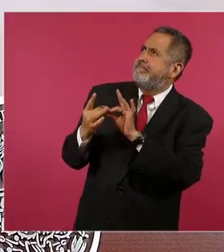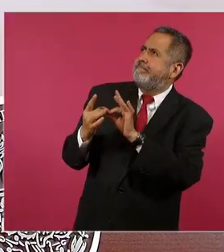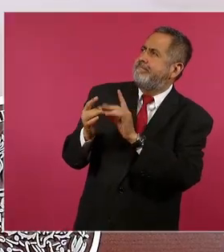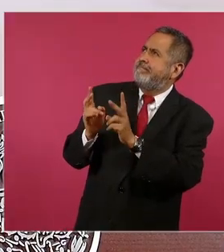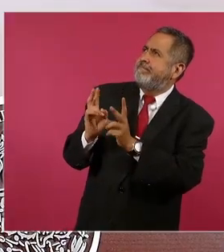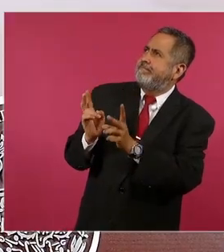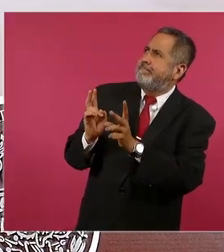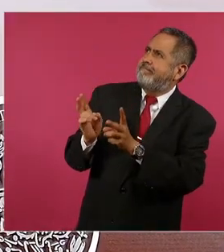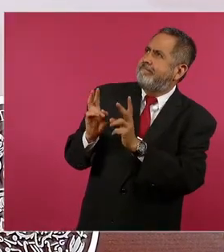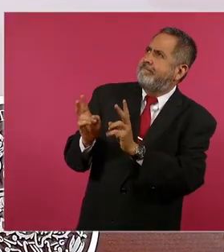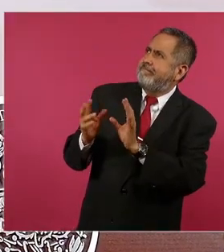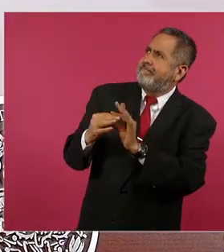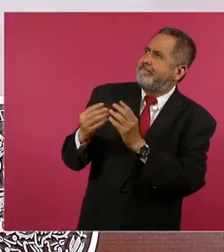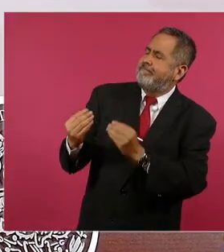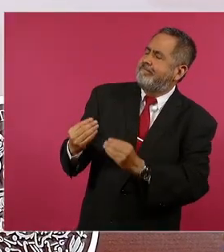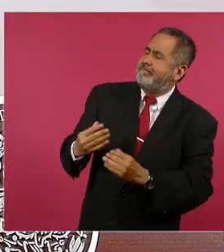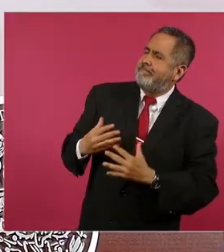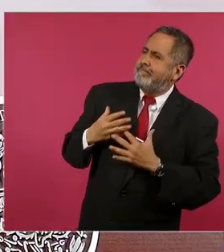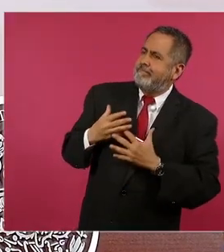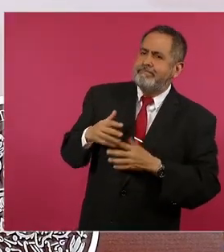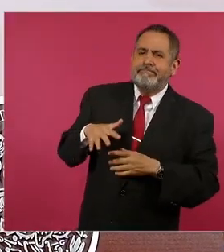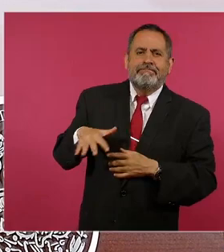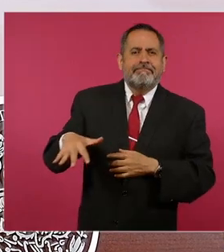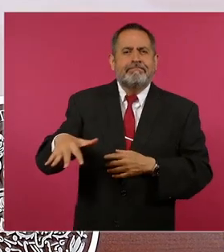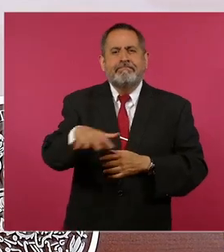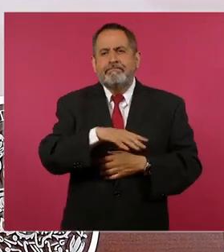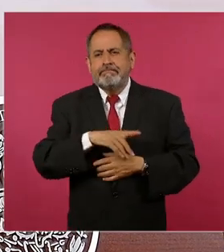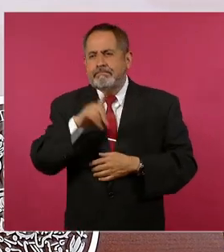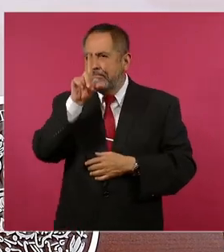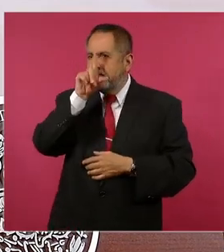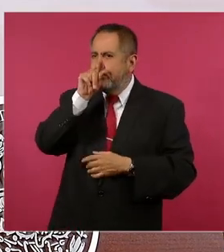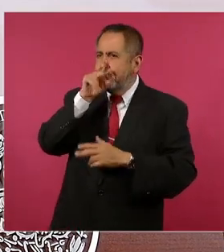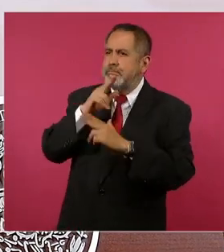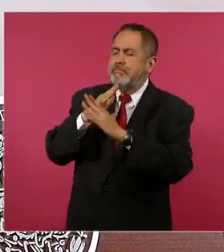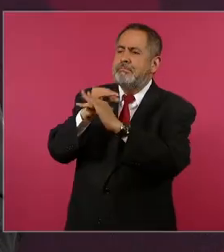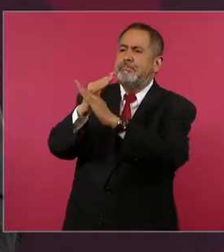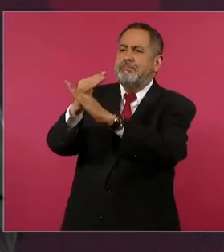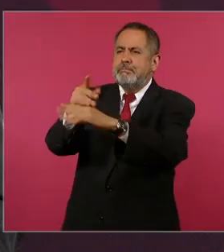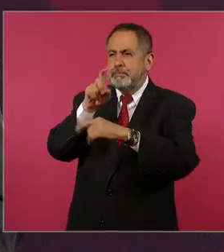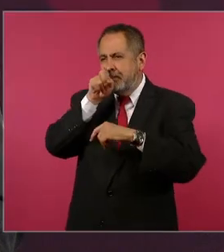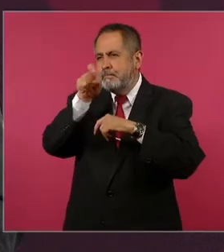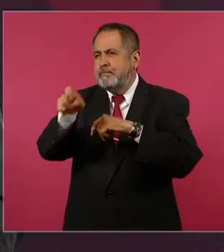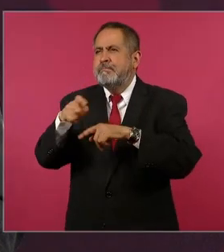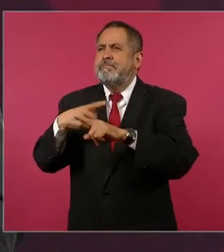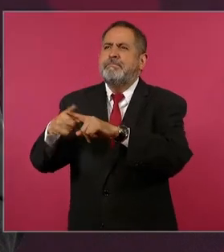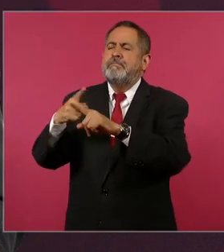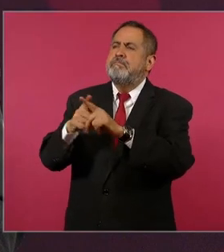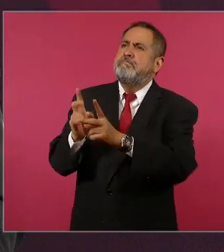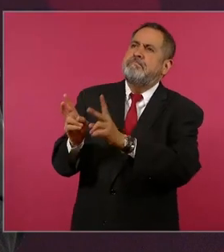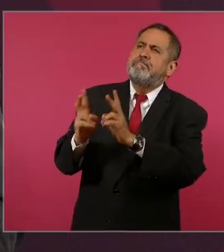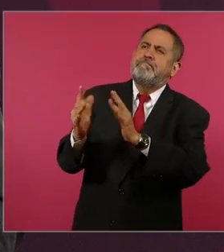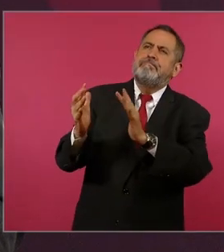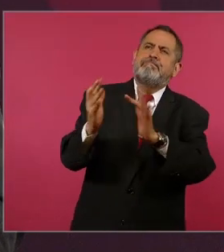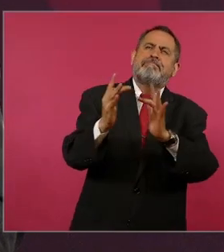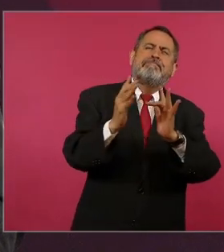desde luego que convivir con los pájaros, con las guacamayas